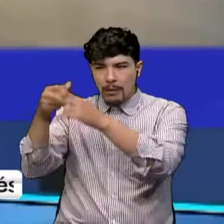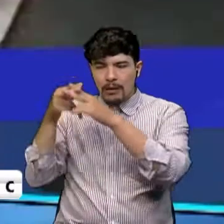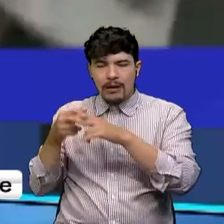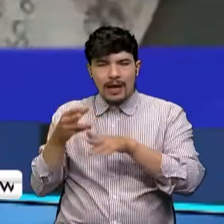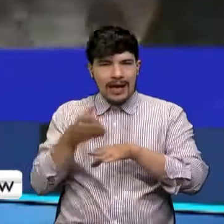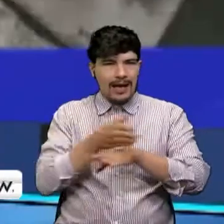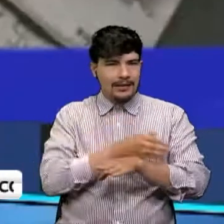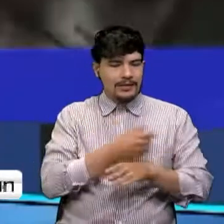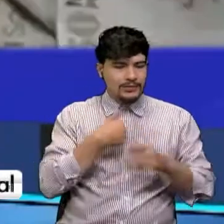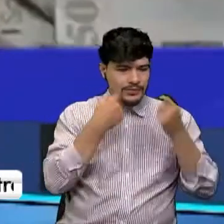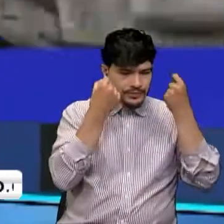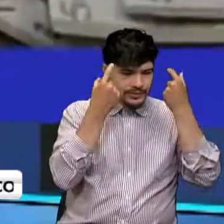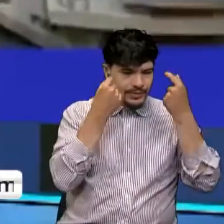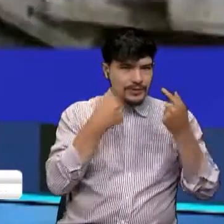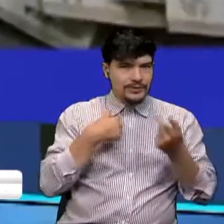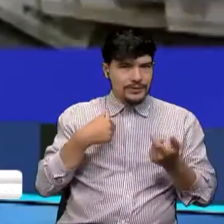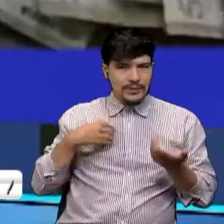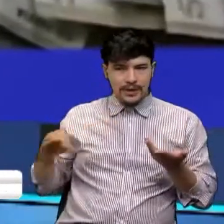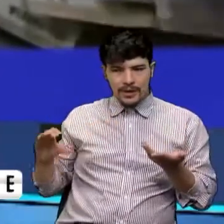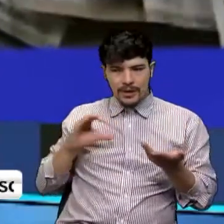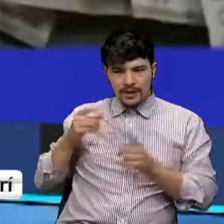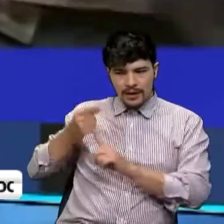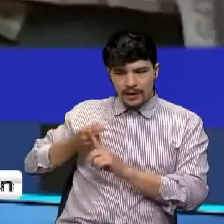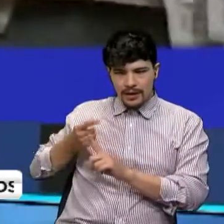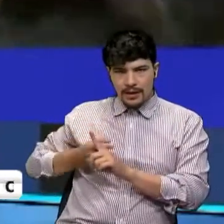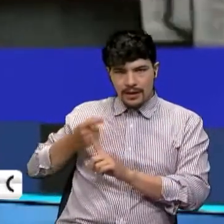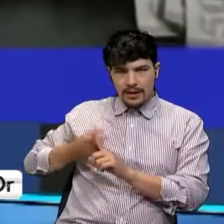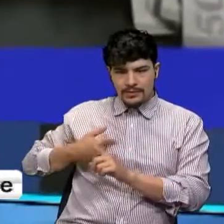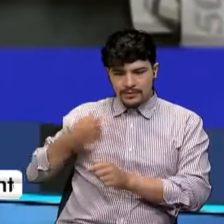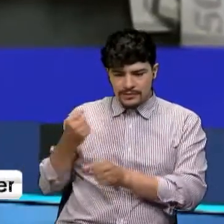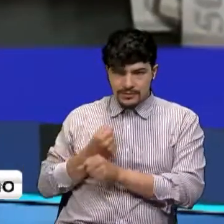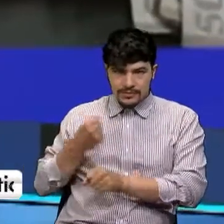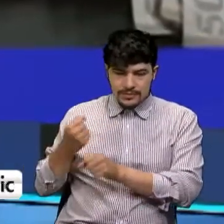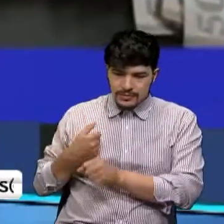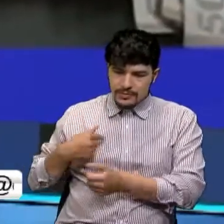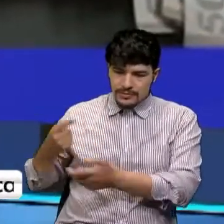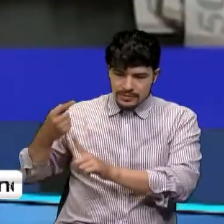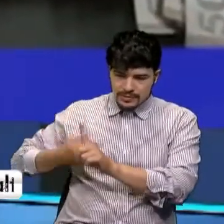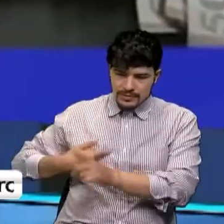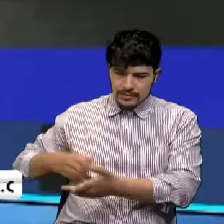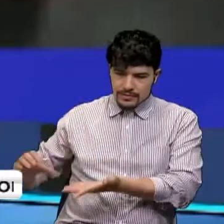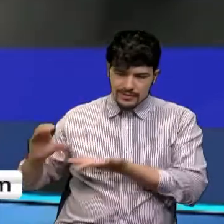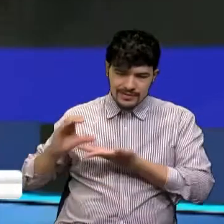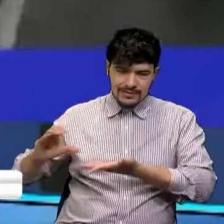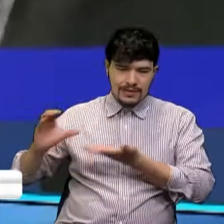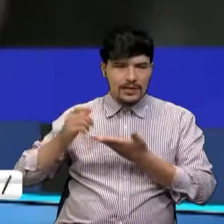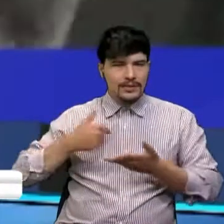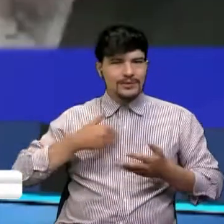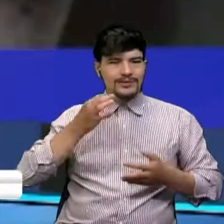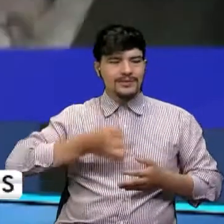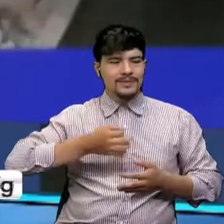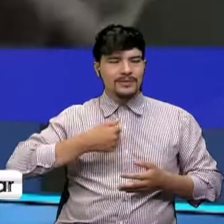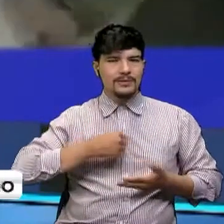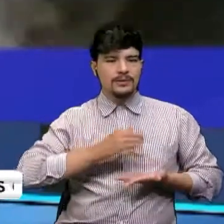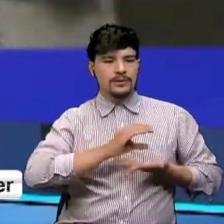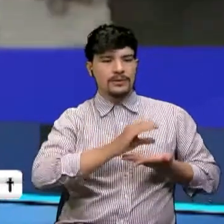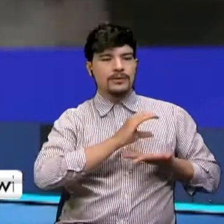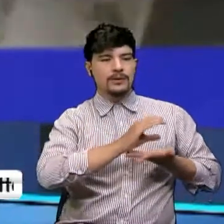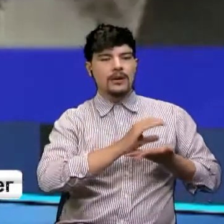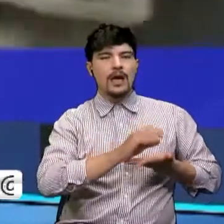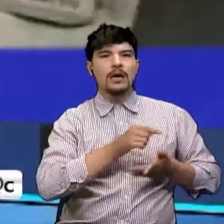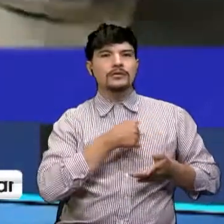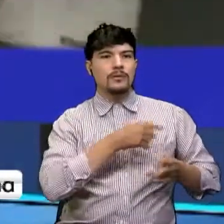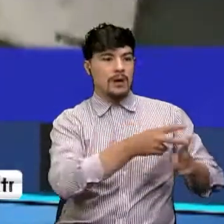cuenta con un presupuesto, ese presupuesto es producto de sus ingresos y que por consiguiente siempre debe ajustar sus gastos a